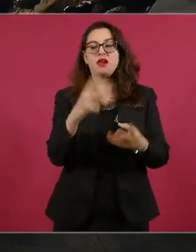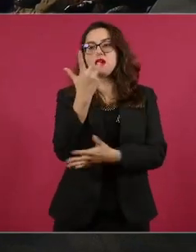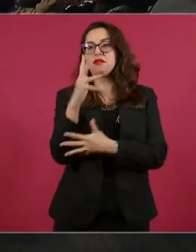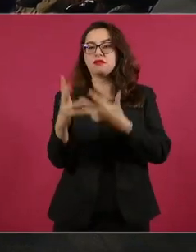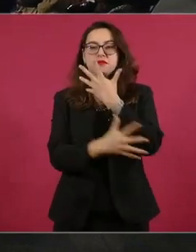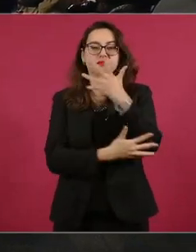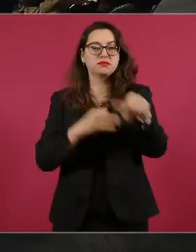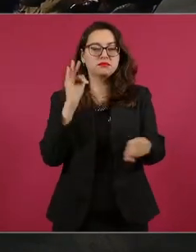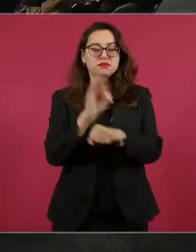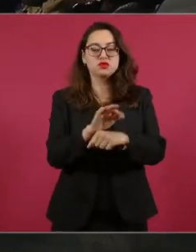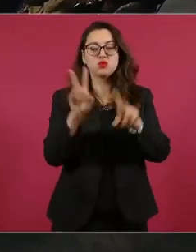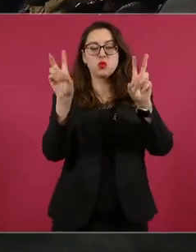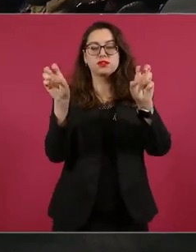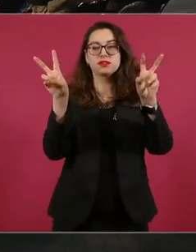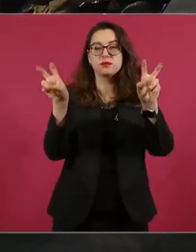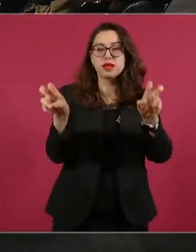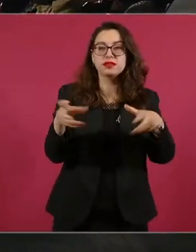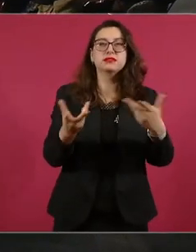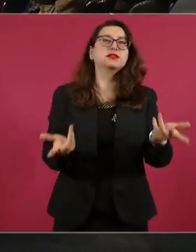pseudoambientalistas,